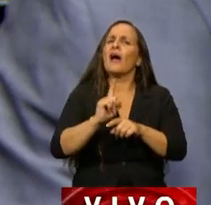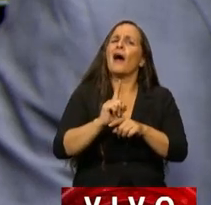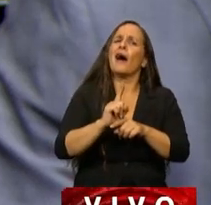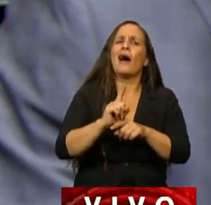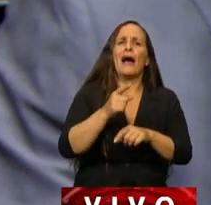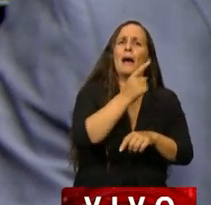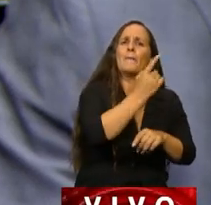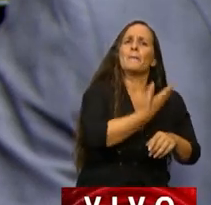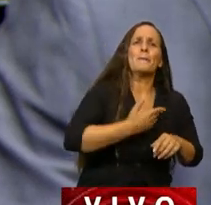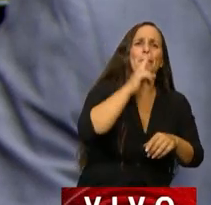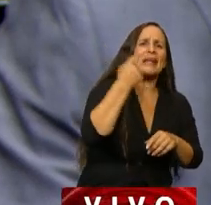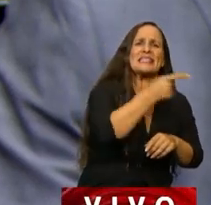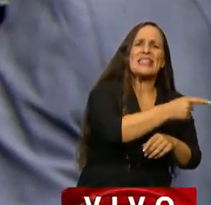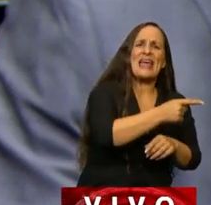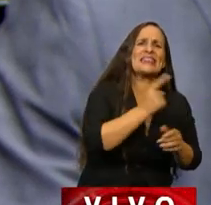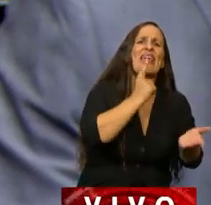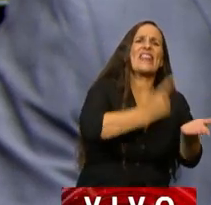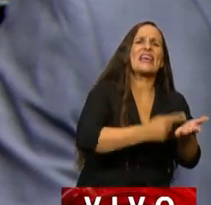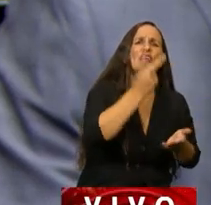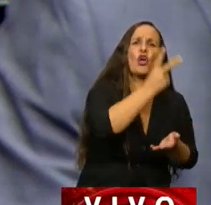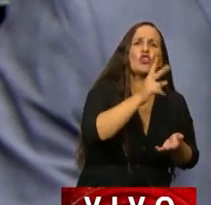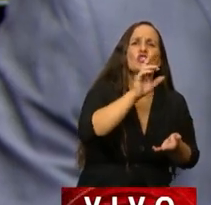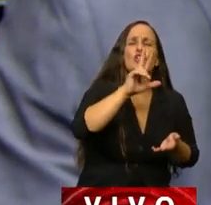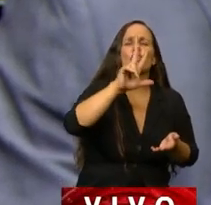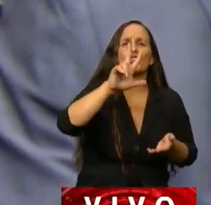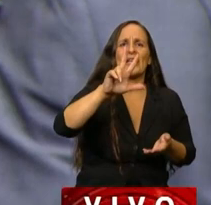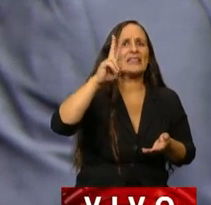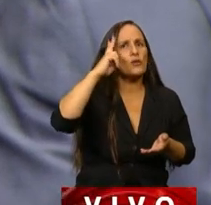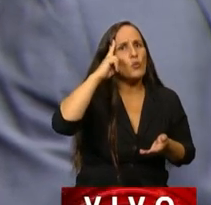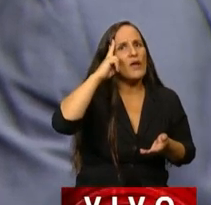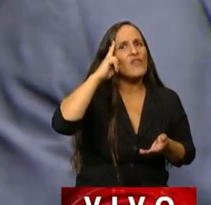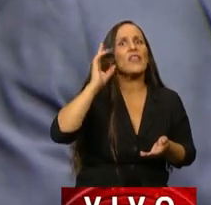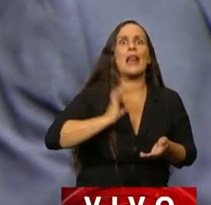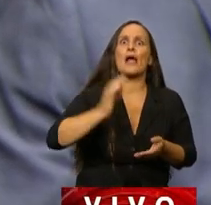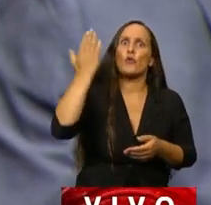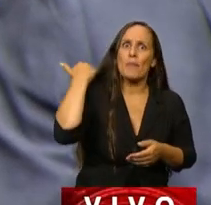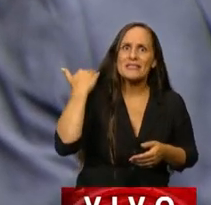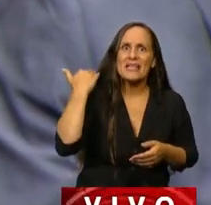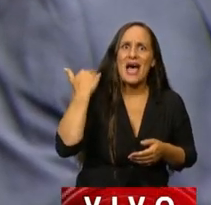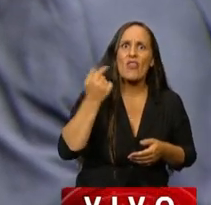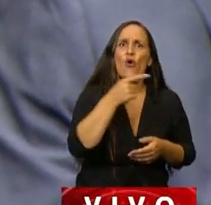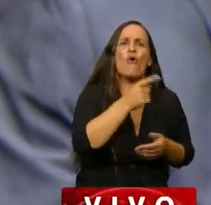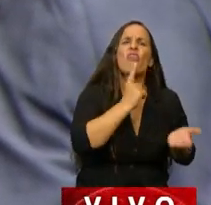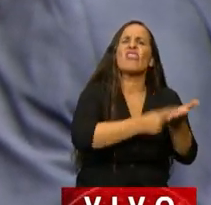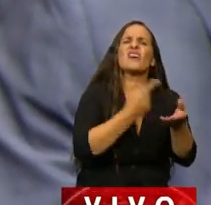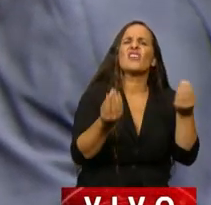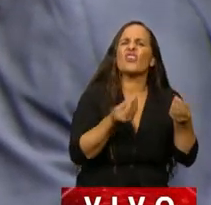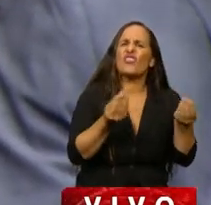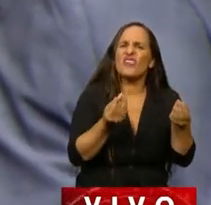por el Presidente de la Nación en el Decreto 239 del 2021